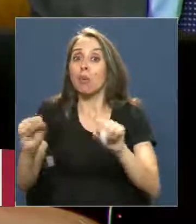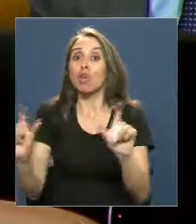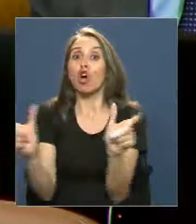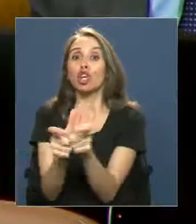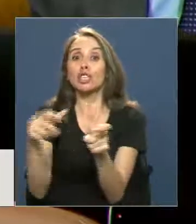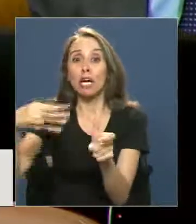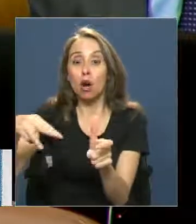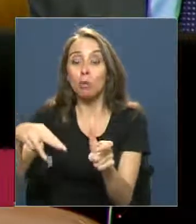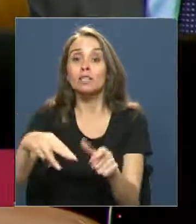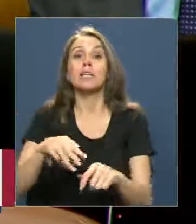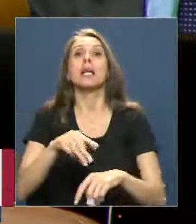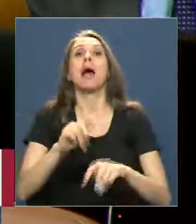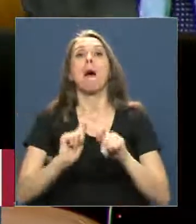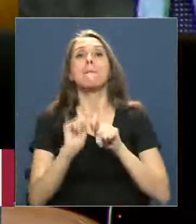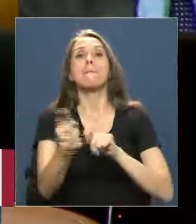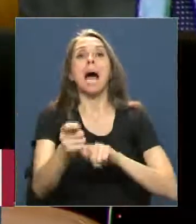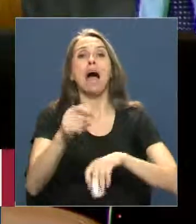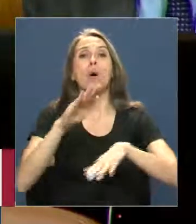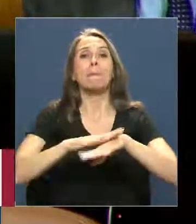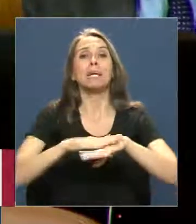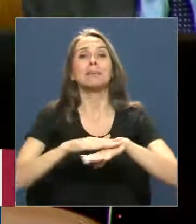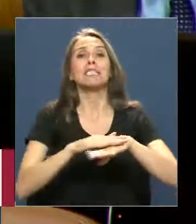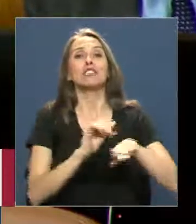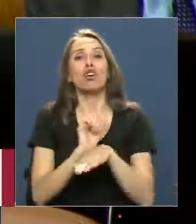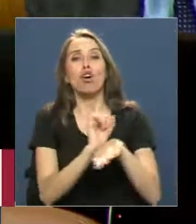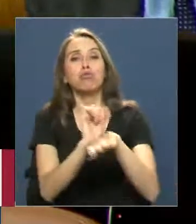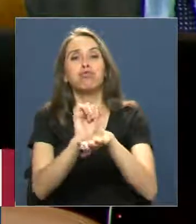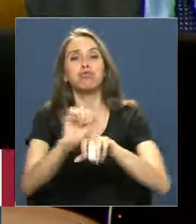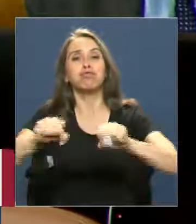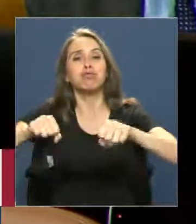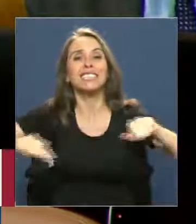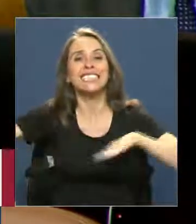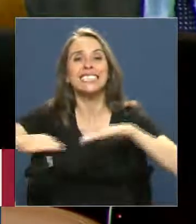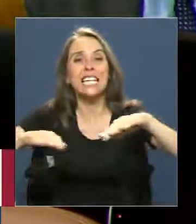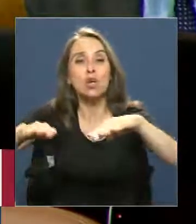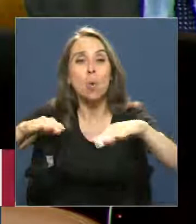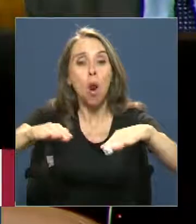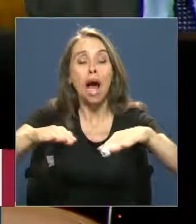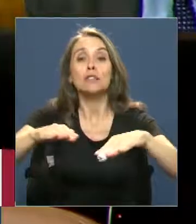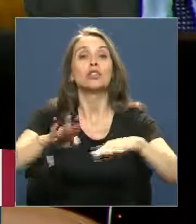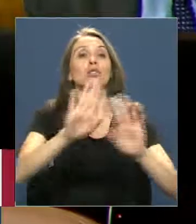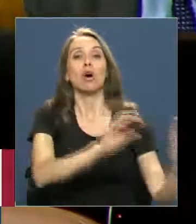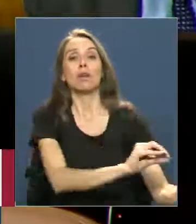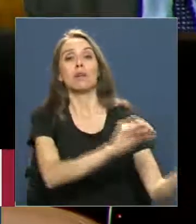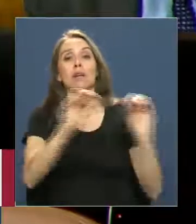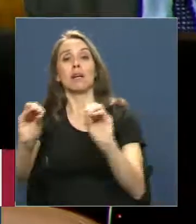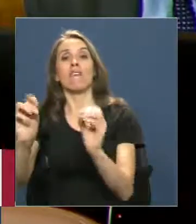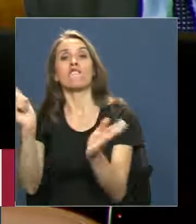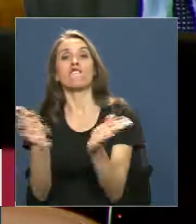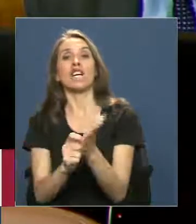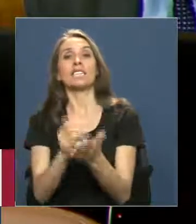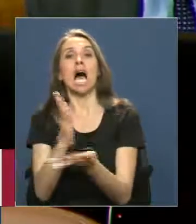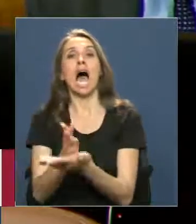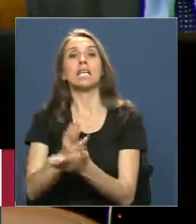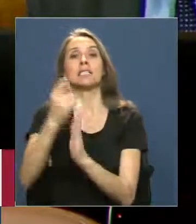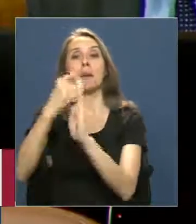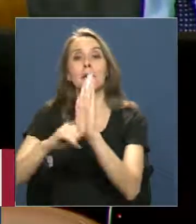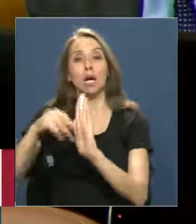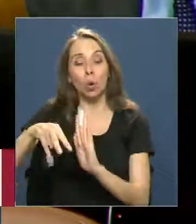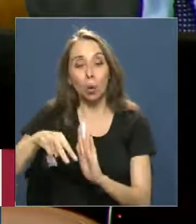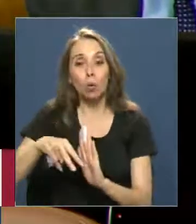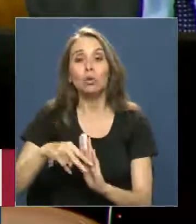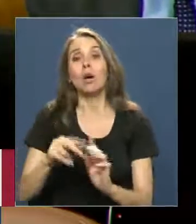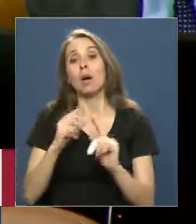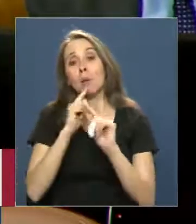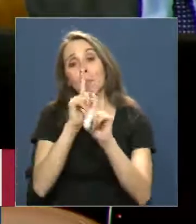pago de los permisos de circulación. Y eso hasta el mes de junio. Por lo tanto, con la unanimidad de la